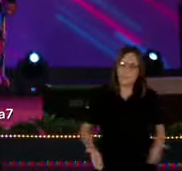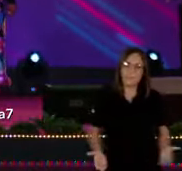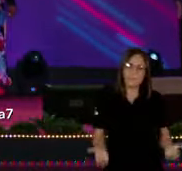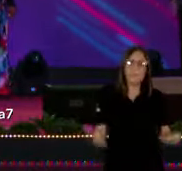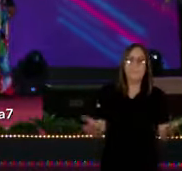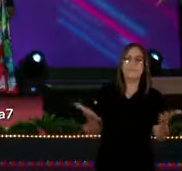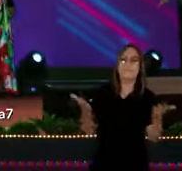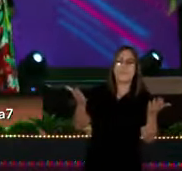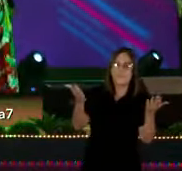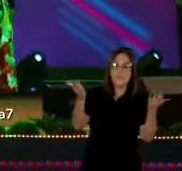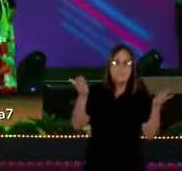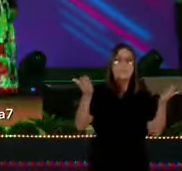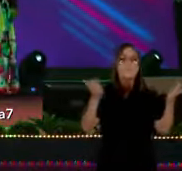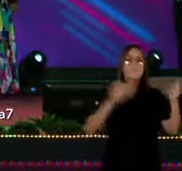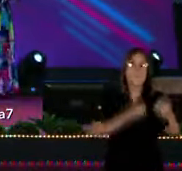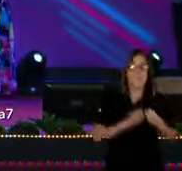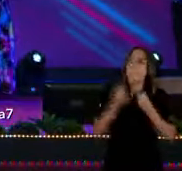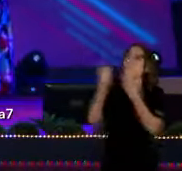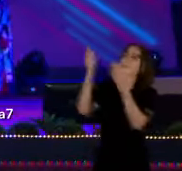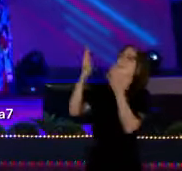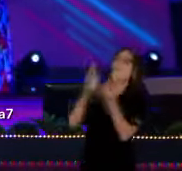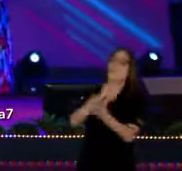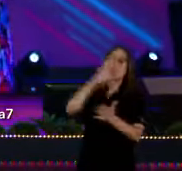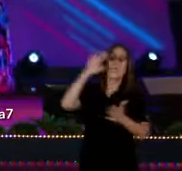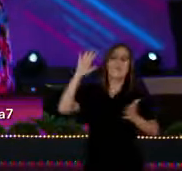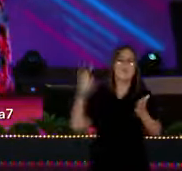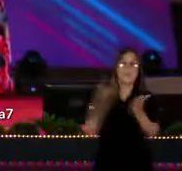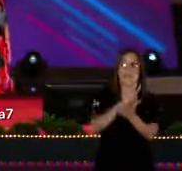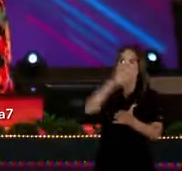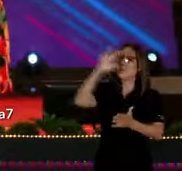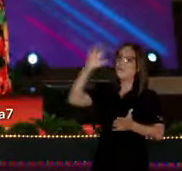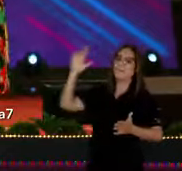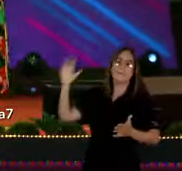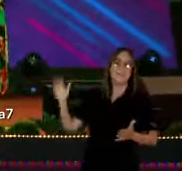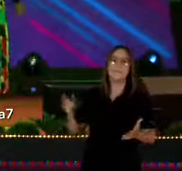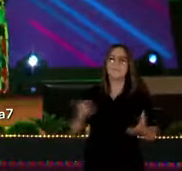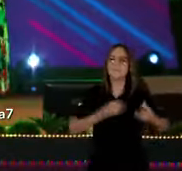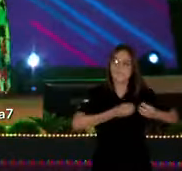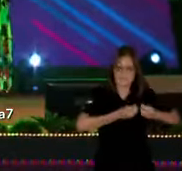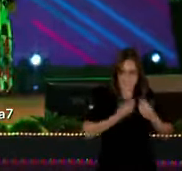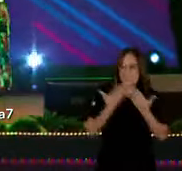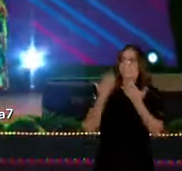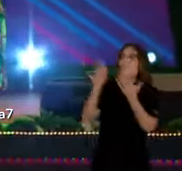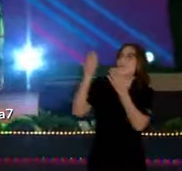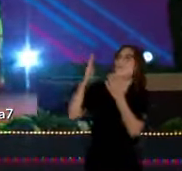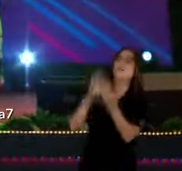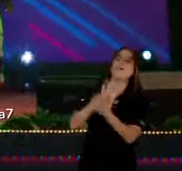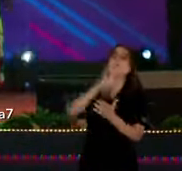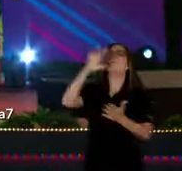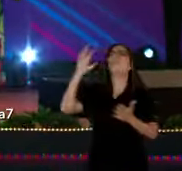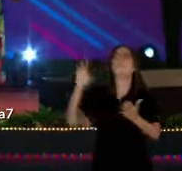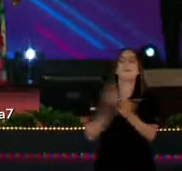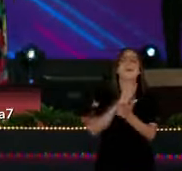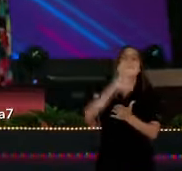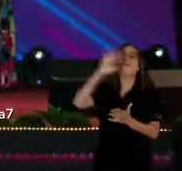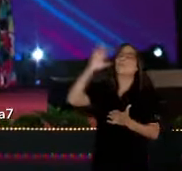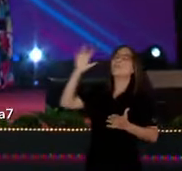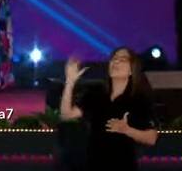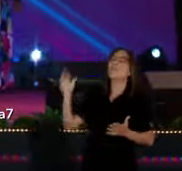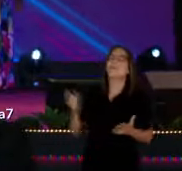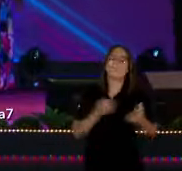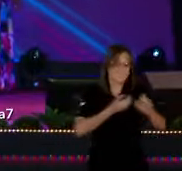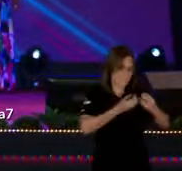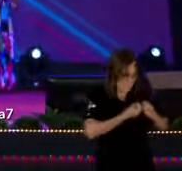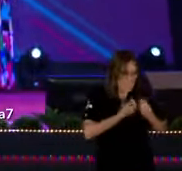Jesús con sus manos arriba, te doy gloria, gloria, te doy gloria,